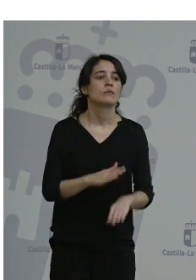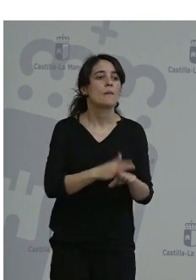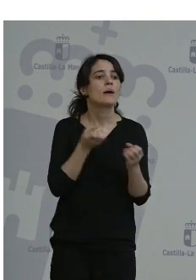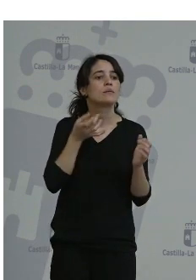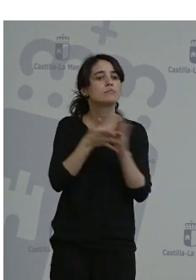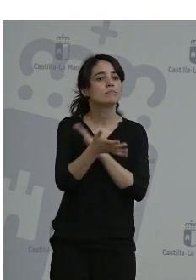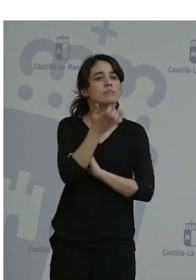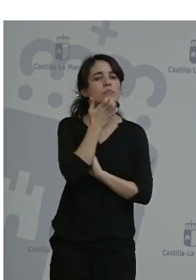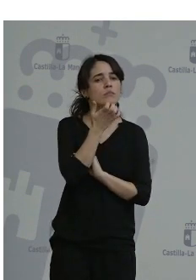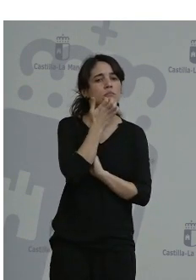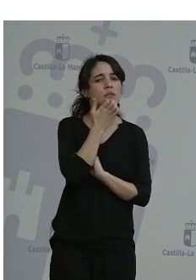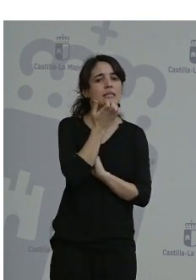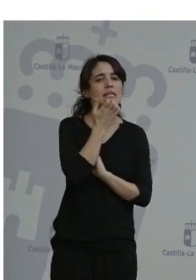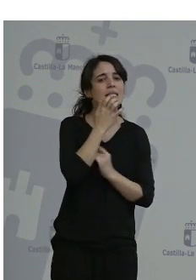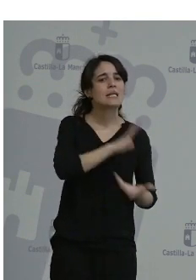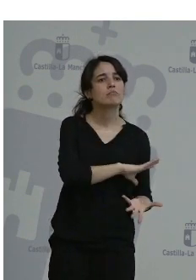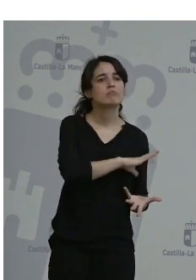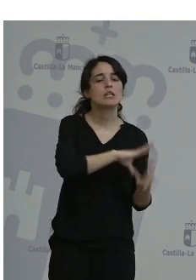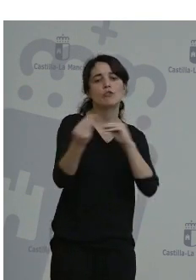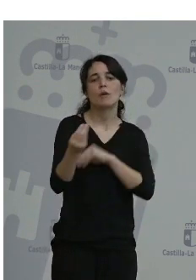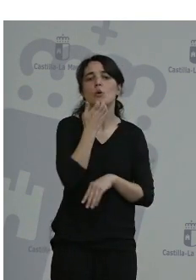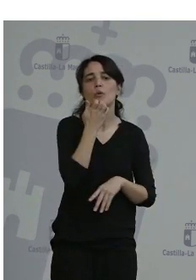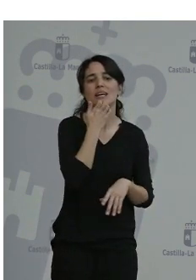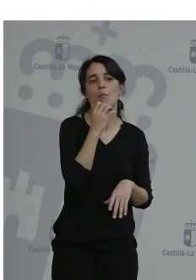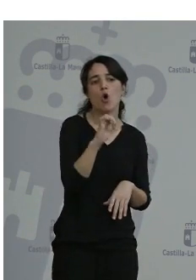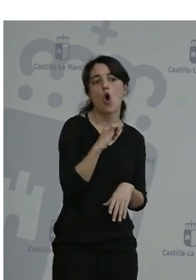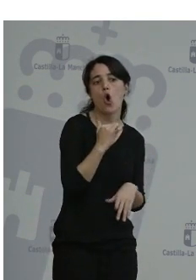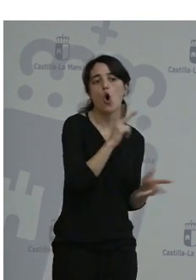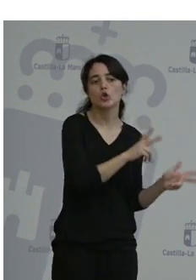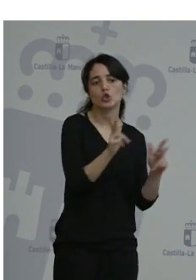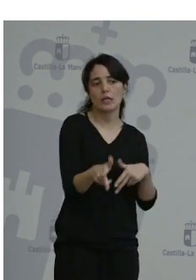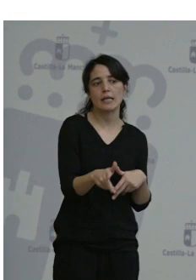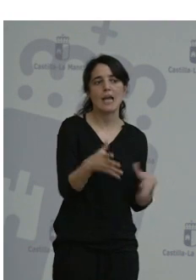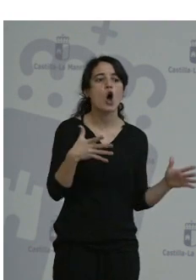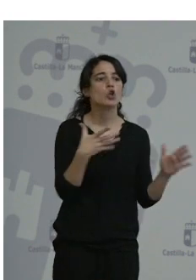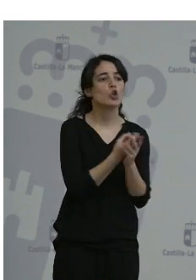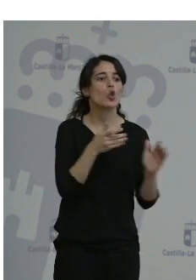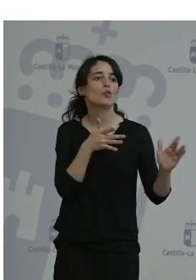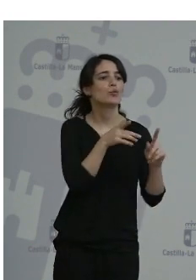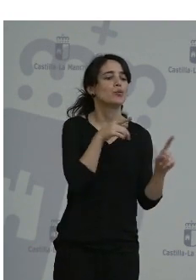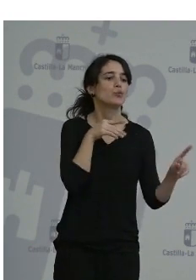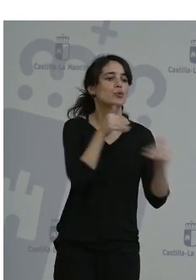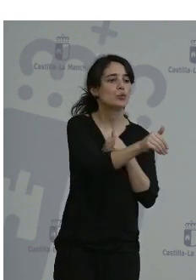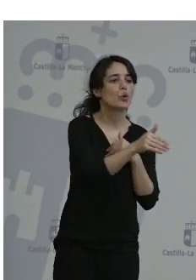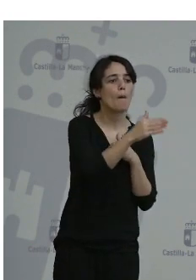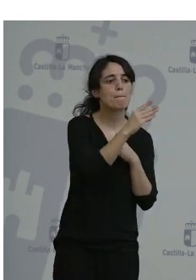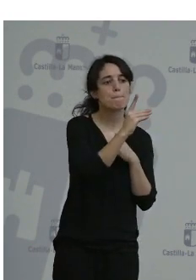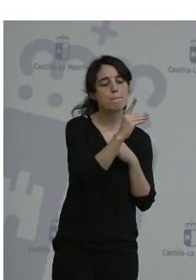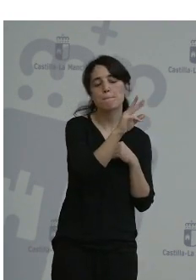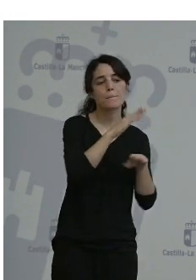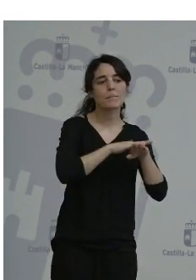si la transformación en el sector hostelería va todo hacia la PDA y va todo hacia las